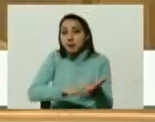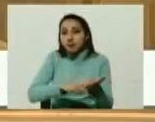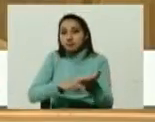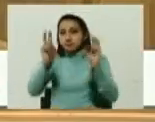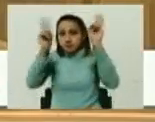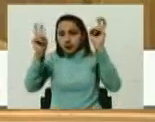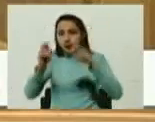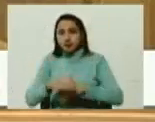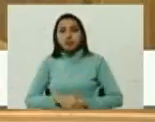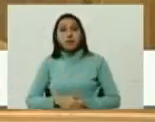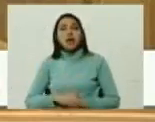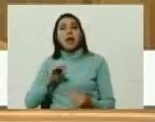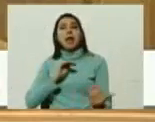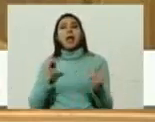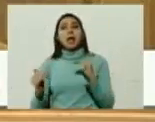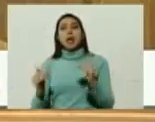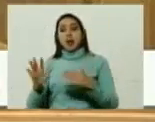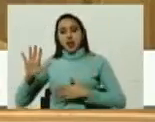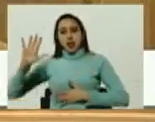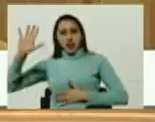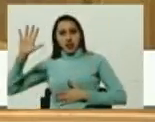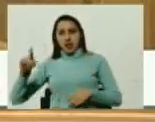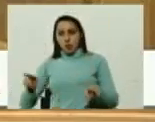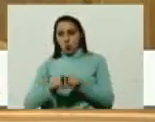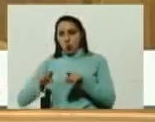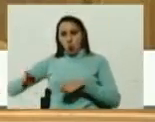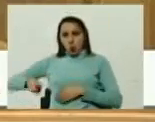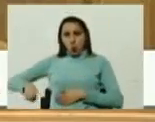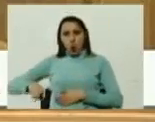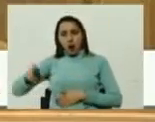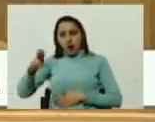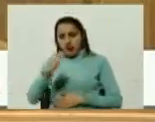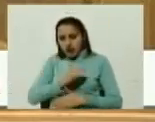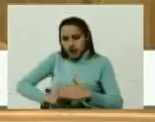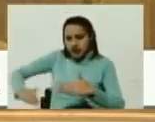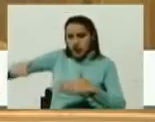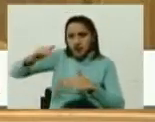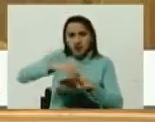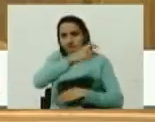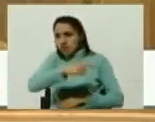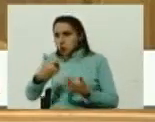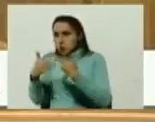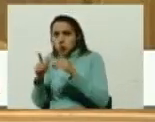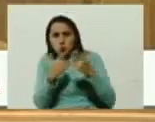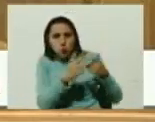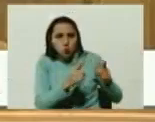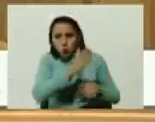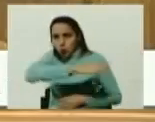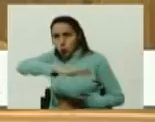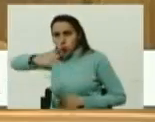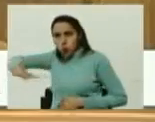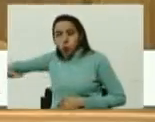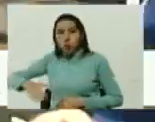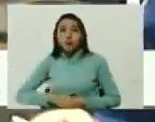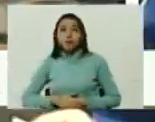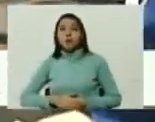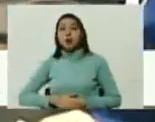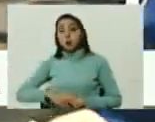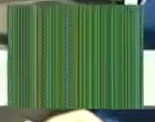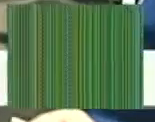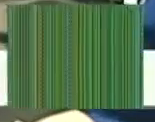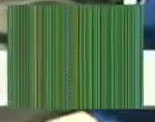ponerse en ética arriba del río cual libertadores en un monte sacro jurar es honrar la verdad